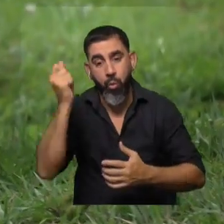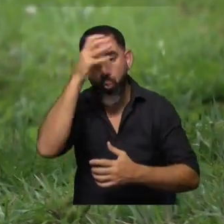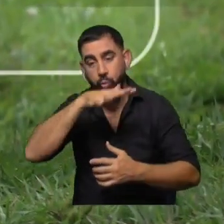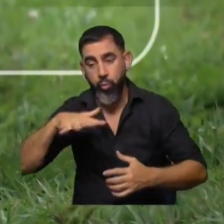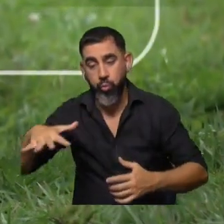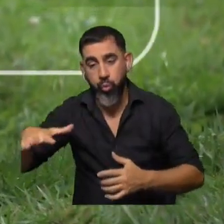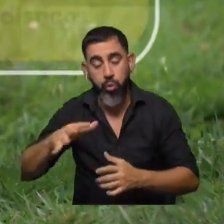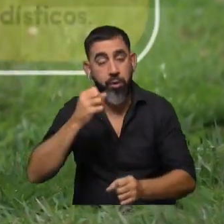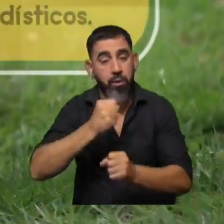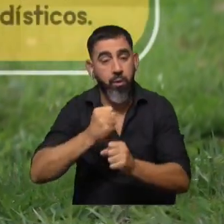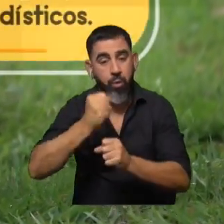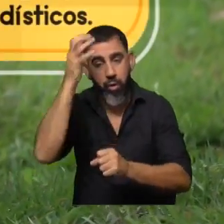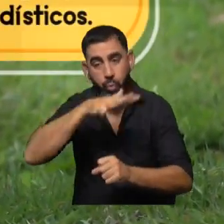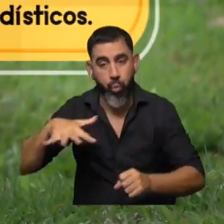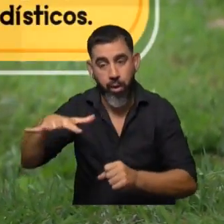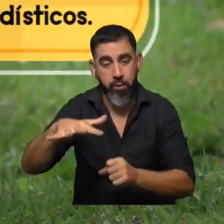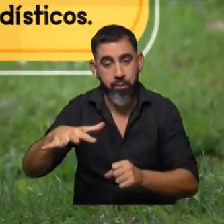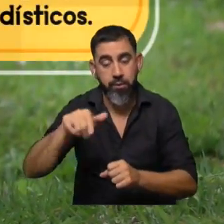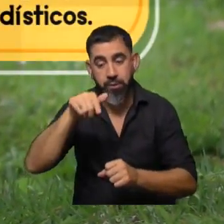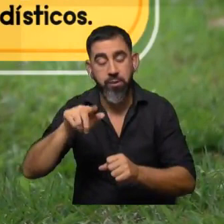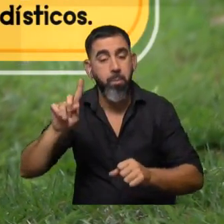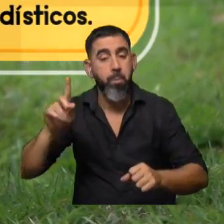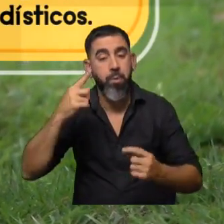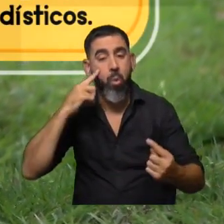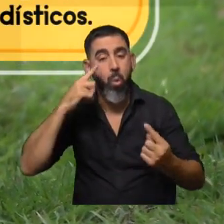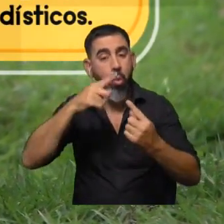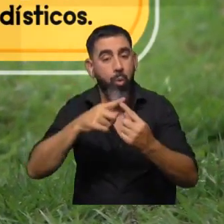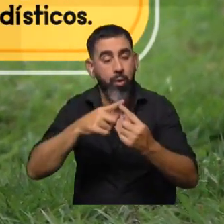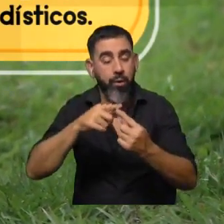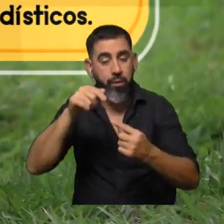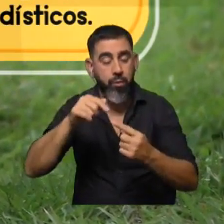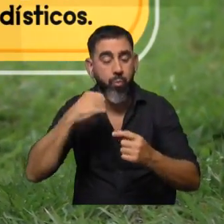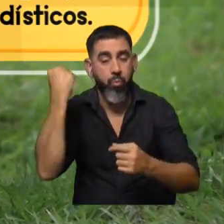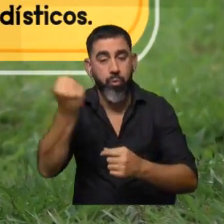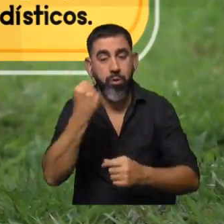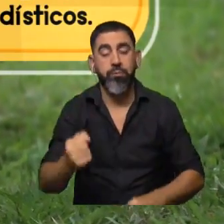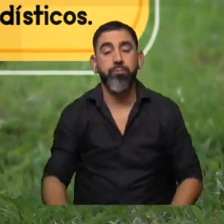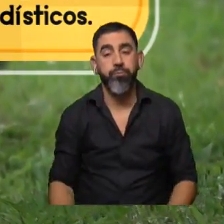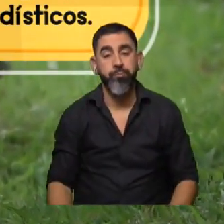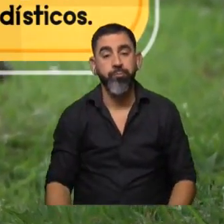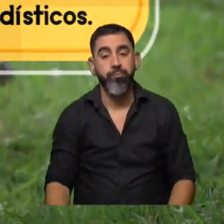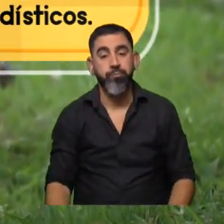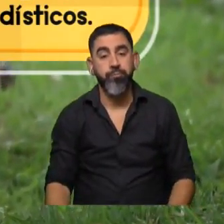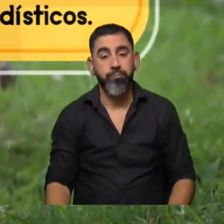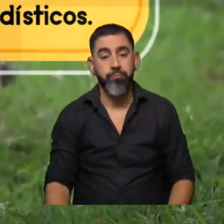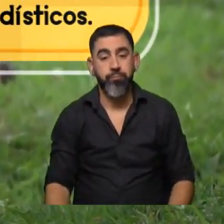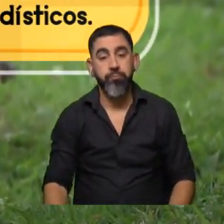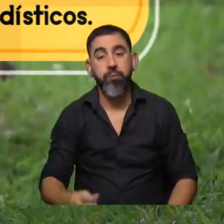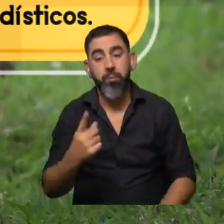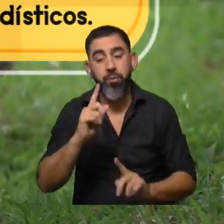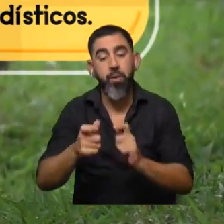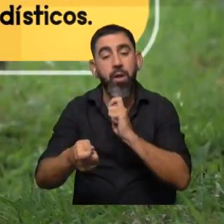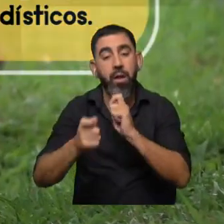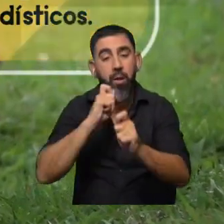rurales, trabajadores rurales. Ese es el objetivo grande de este estudio. Pero en base a esta encuesta